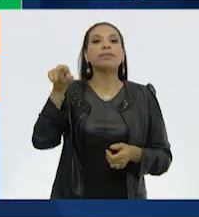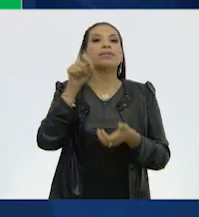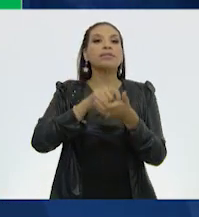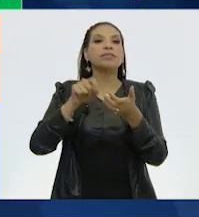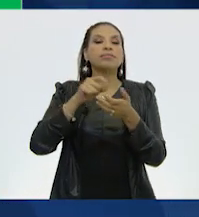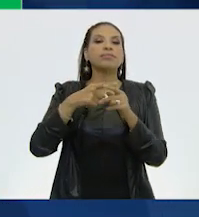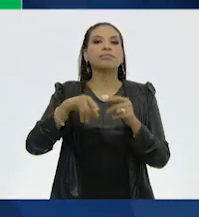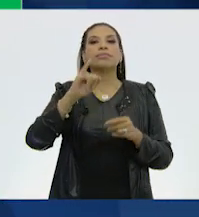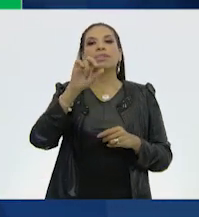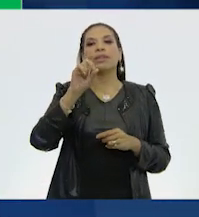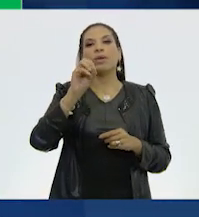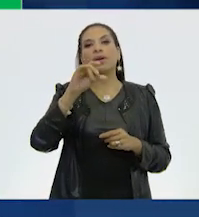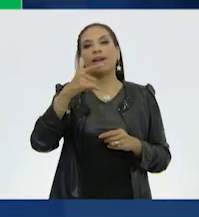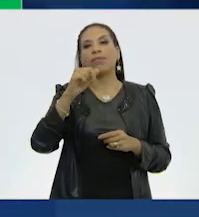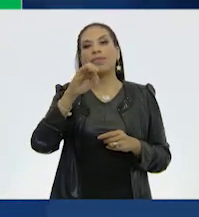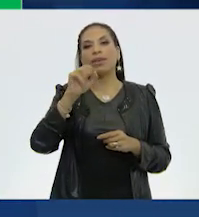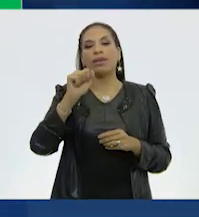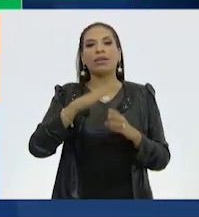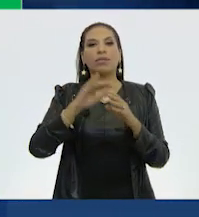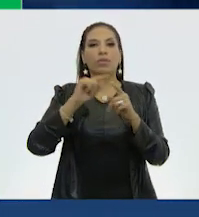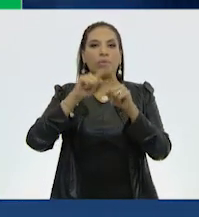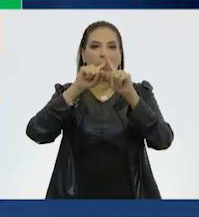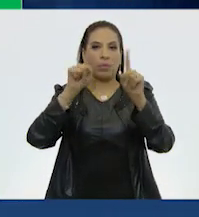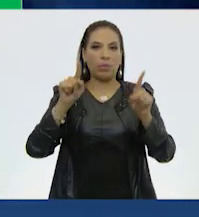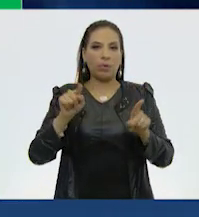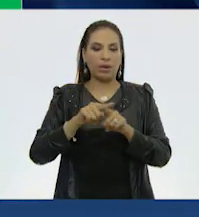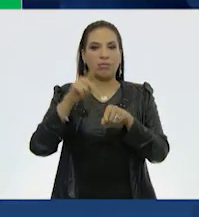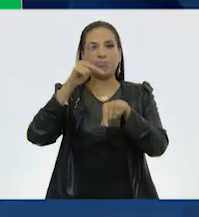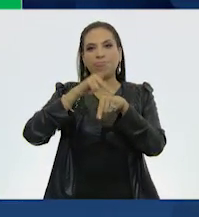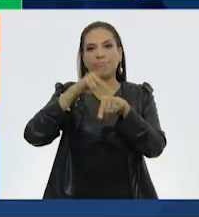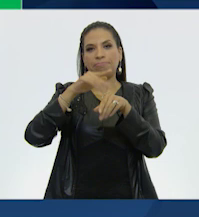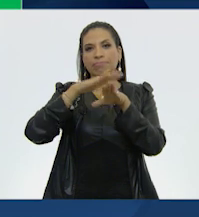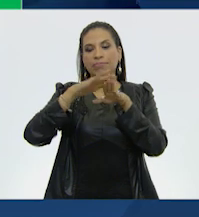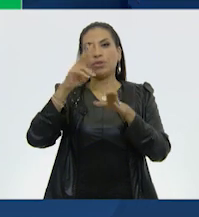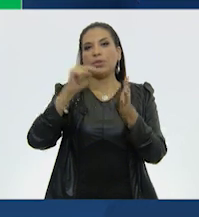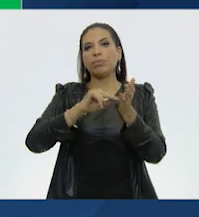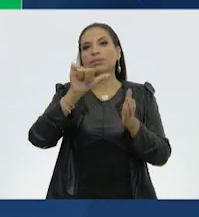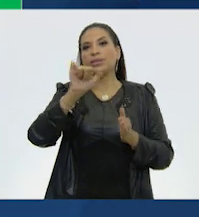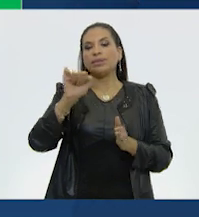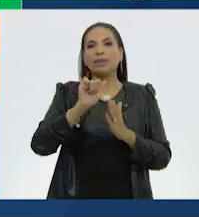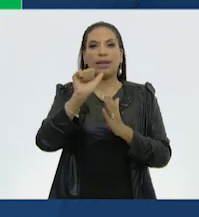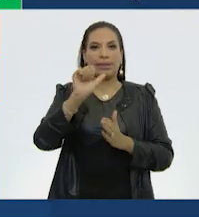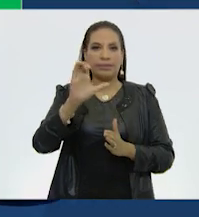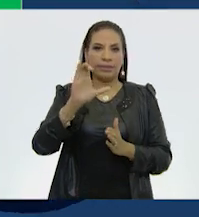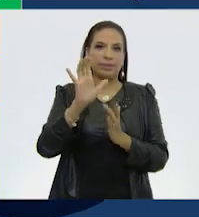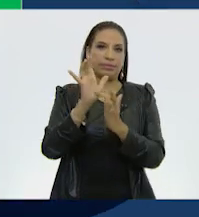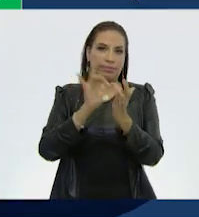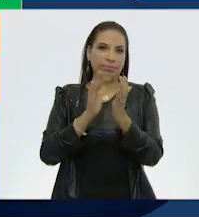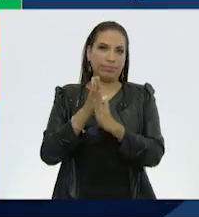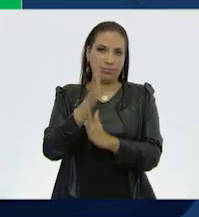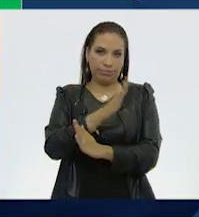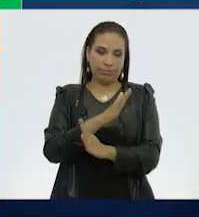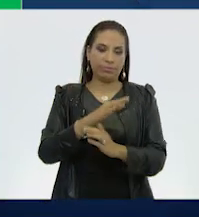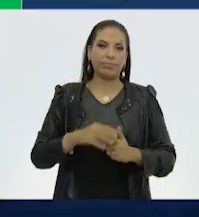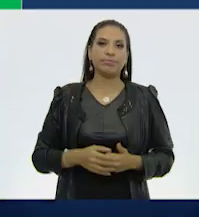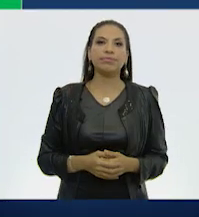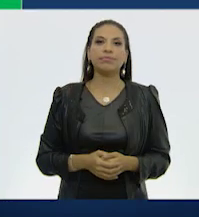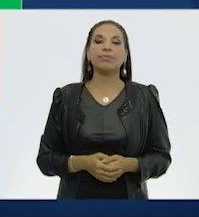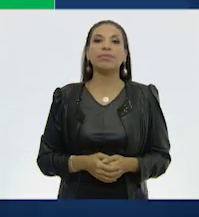escritura ideográfica en sellos cuadrados o piedras lisas en el 2600 a.C.